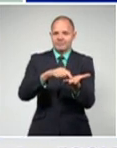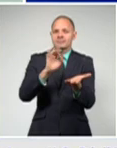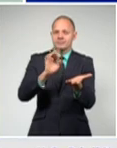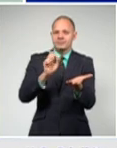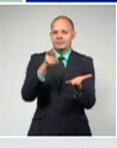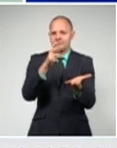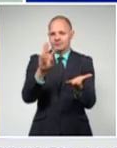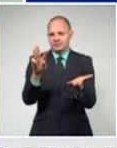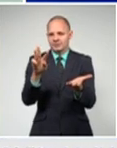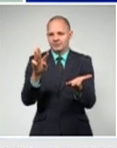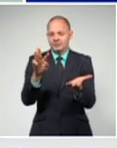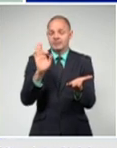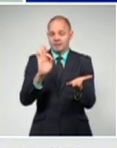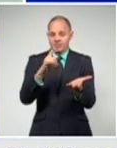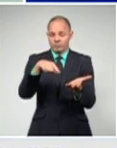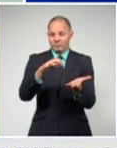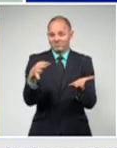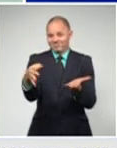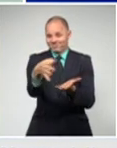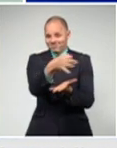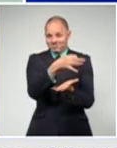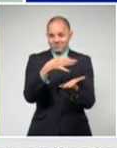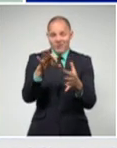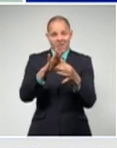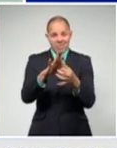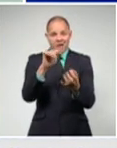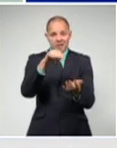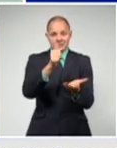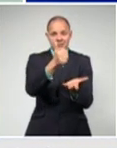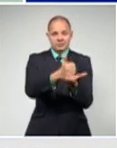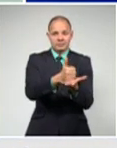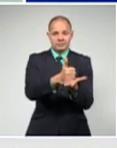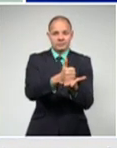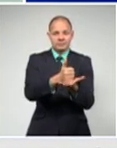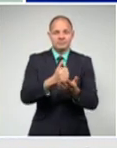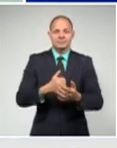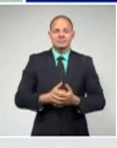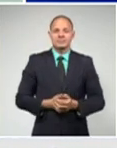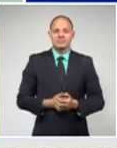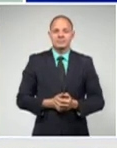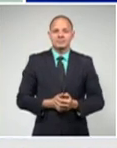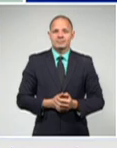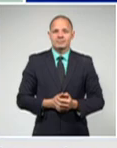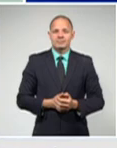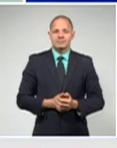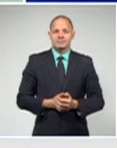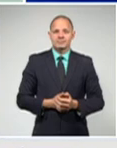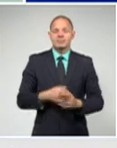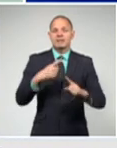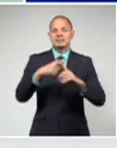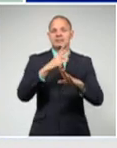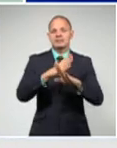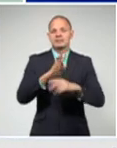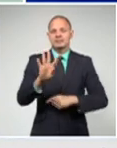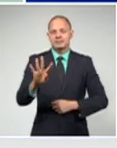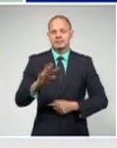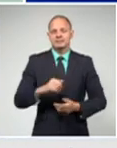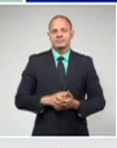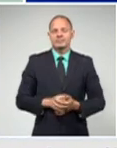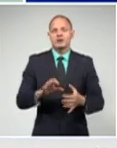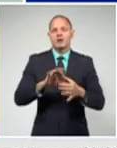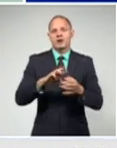transmisión se ha mantenido en este municipio, 13 casos ayer, Santa Cruz del Sur con 4